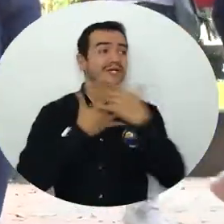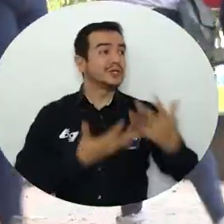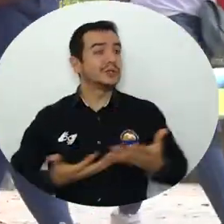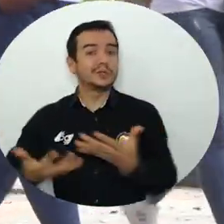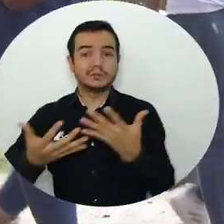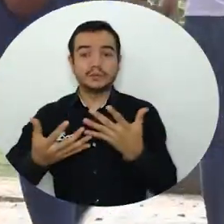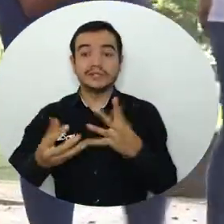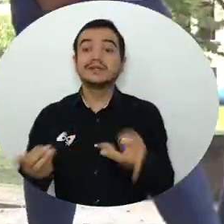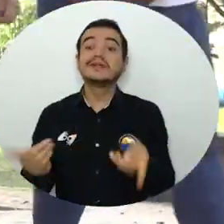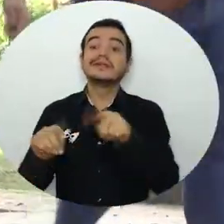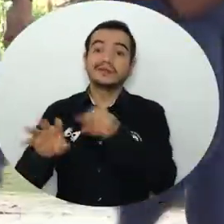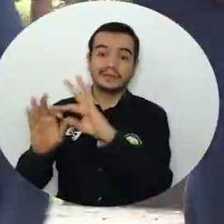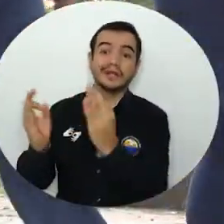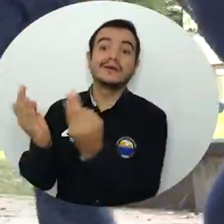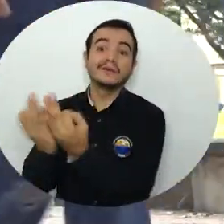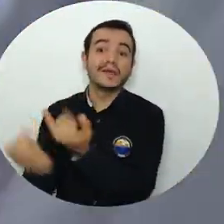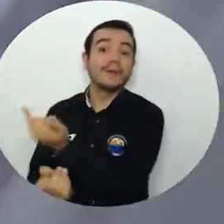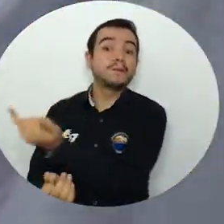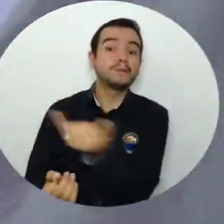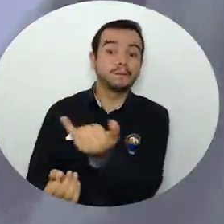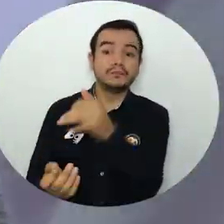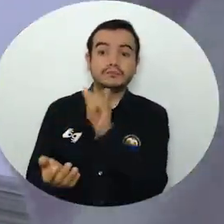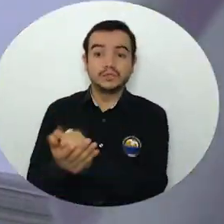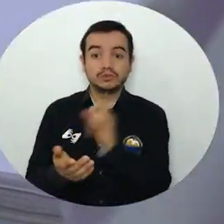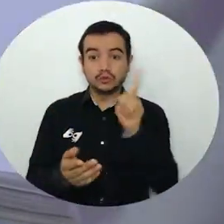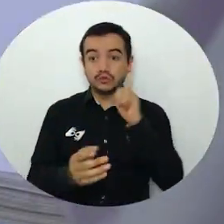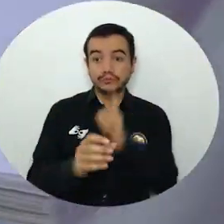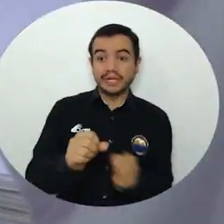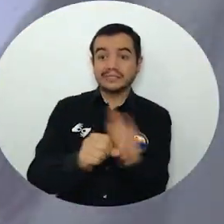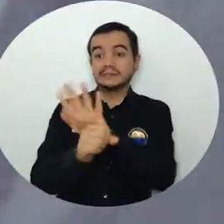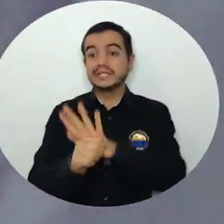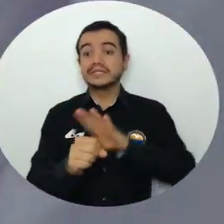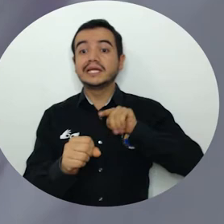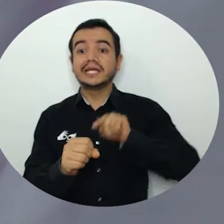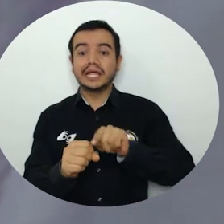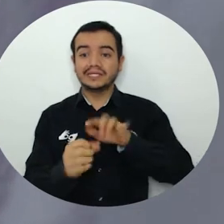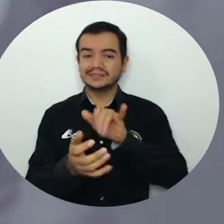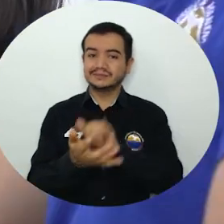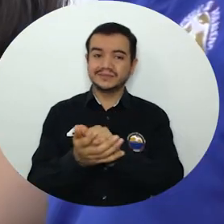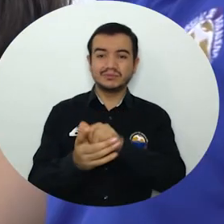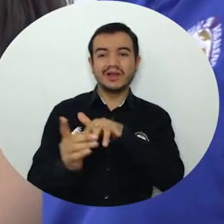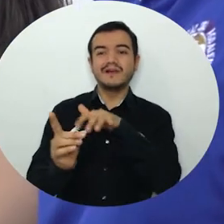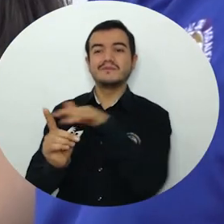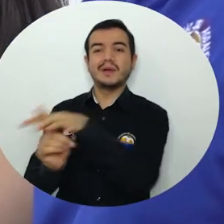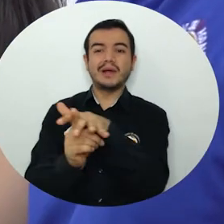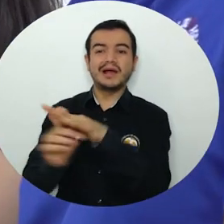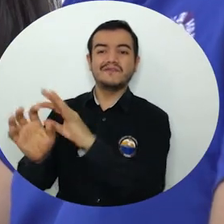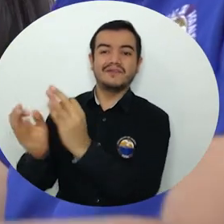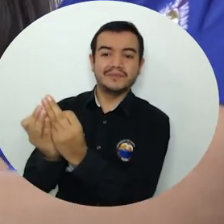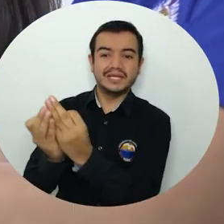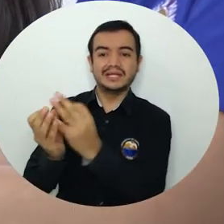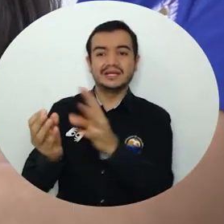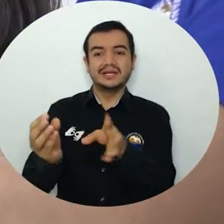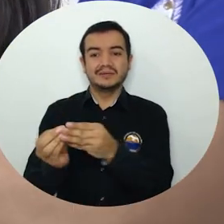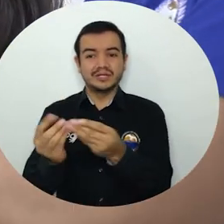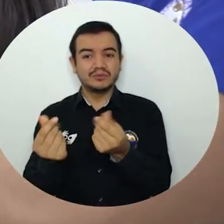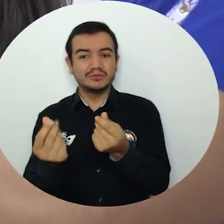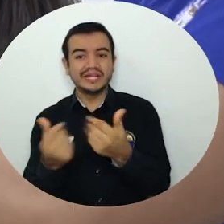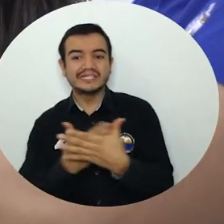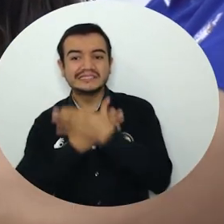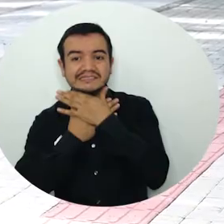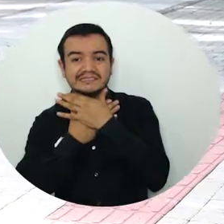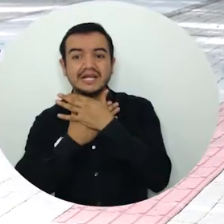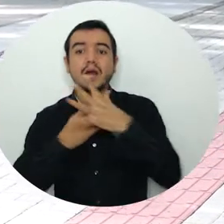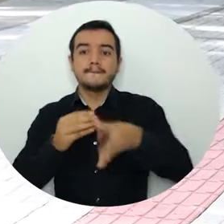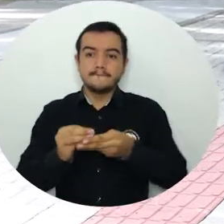ese apoyo económico, sino también para sus familias que a raíz de la pandemia del COVID-19 se vieron afectadas no solamente en lo